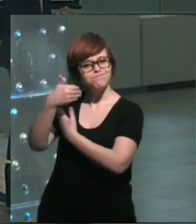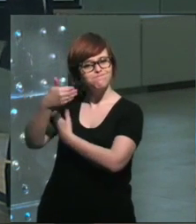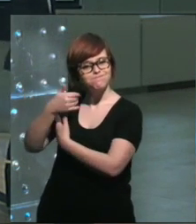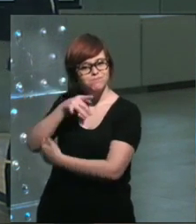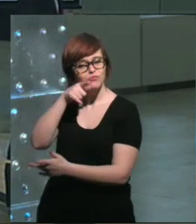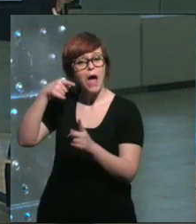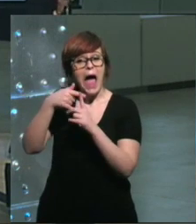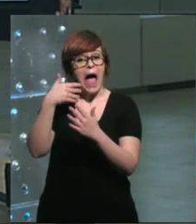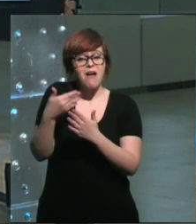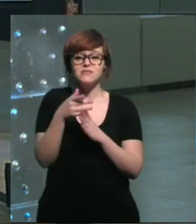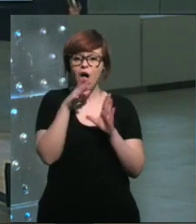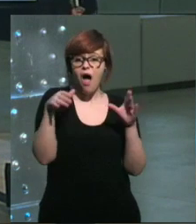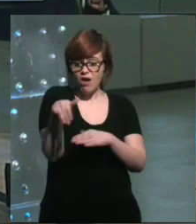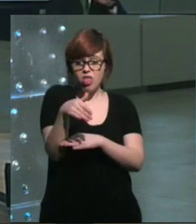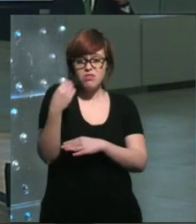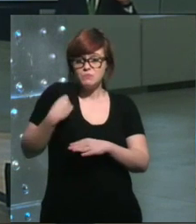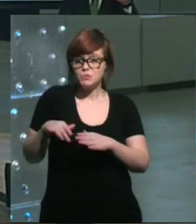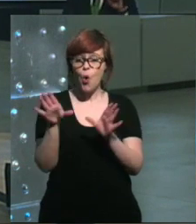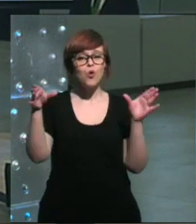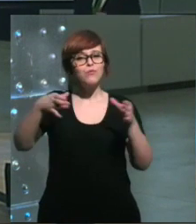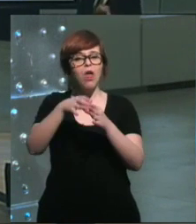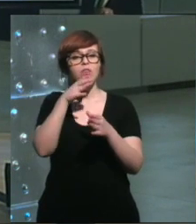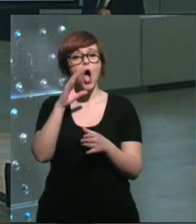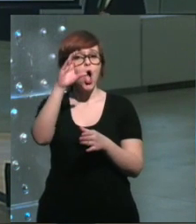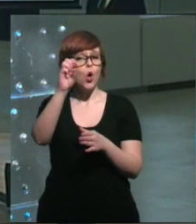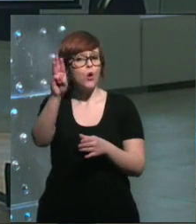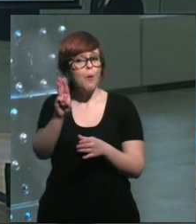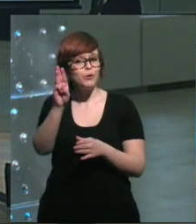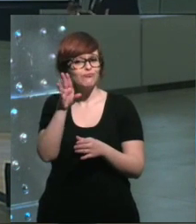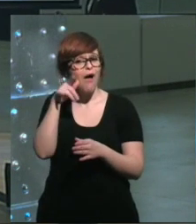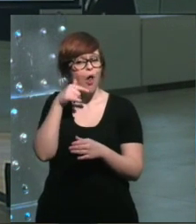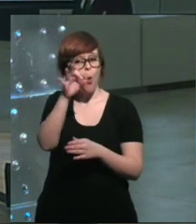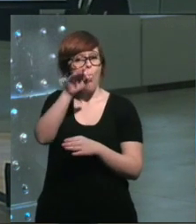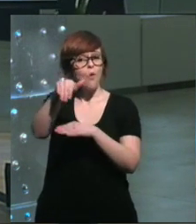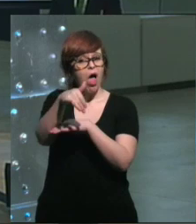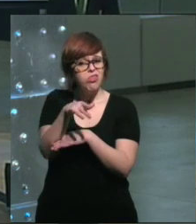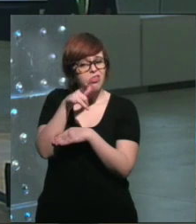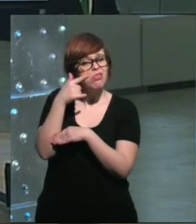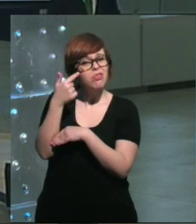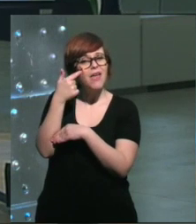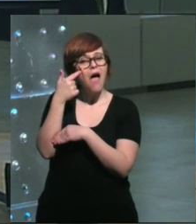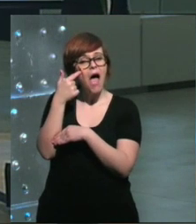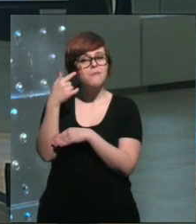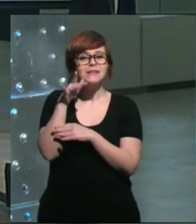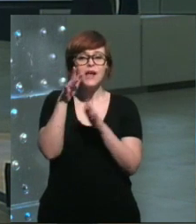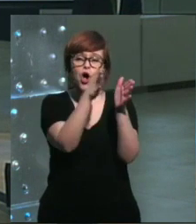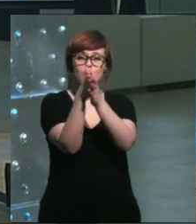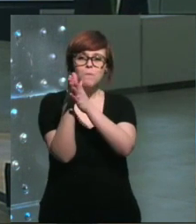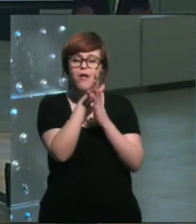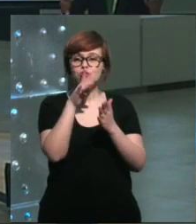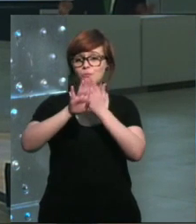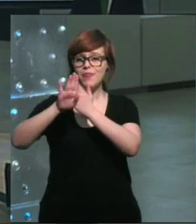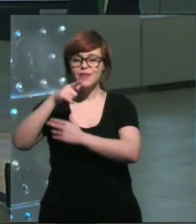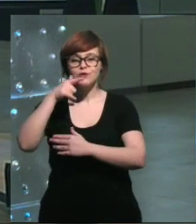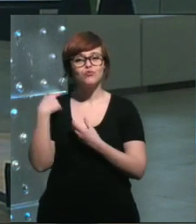propia comunidad, en tu propia calle, poniendo el número del código postal y el nombre de tu calle, qué personas habían inscrito en nuestra base de datos para